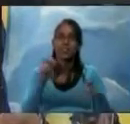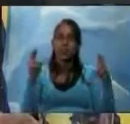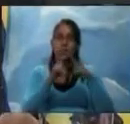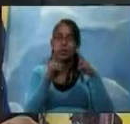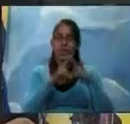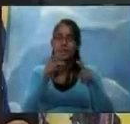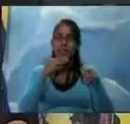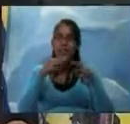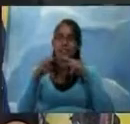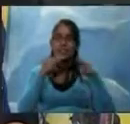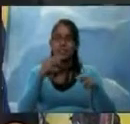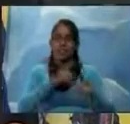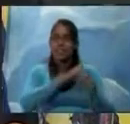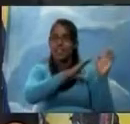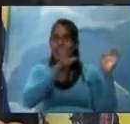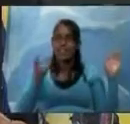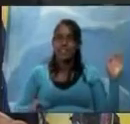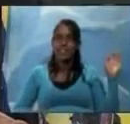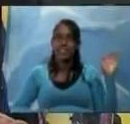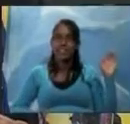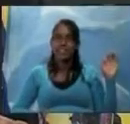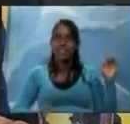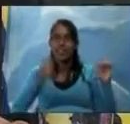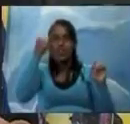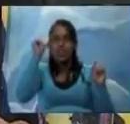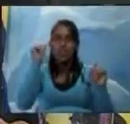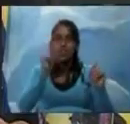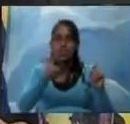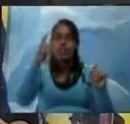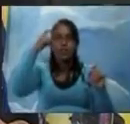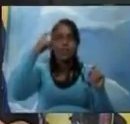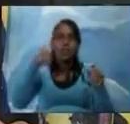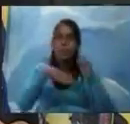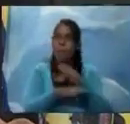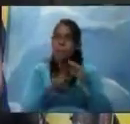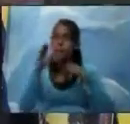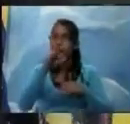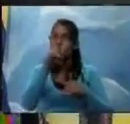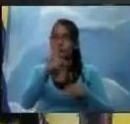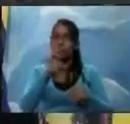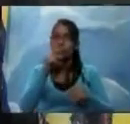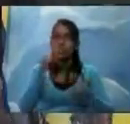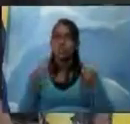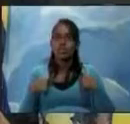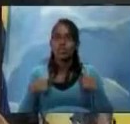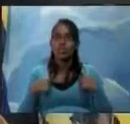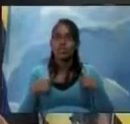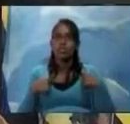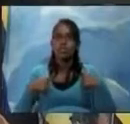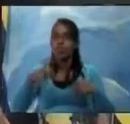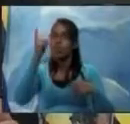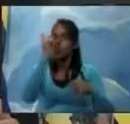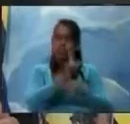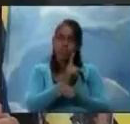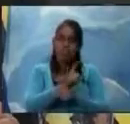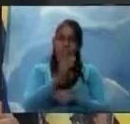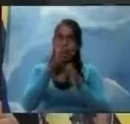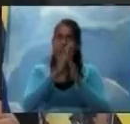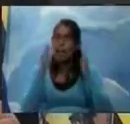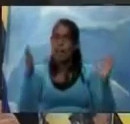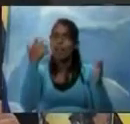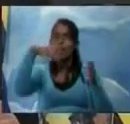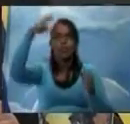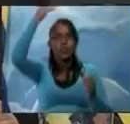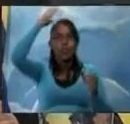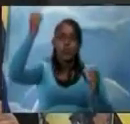del mensaje de Jesucristo. Recuerde, un día vamos a estar usted y yo solitos allí frente al gran trono